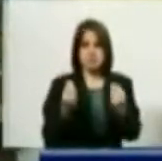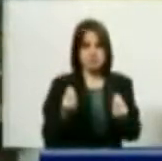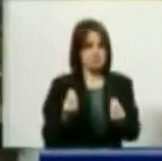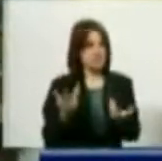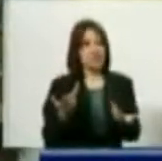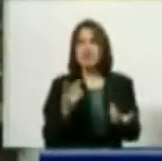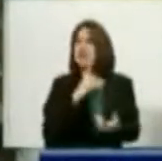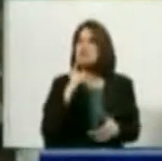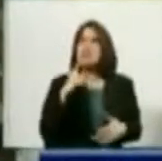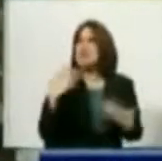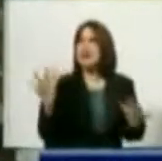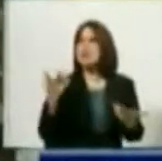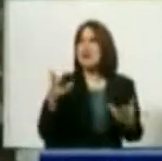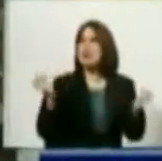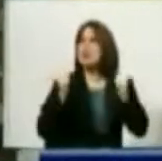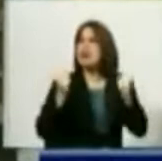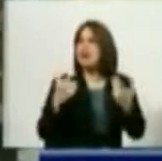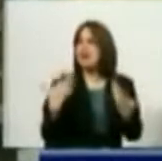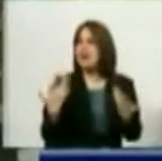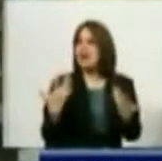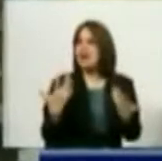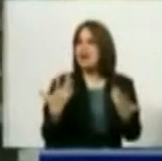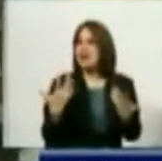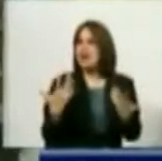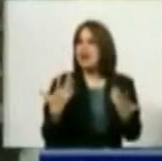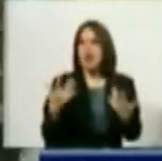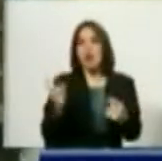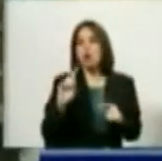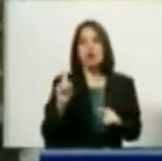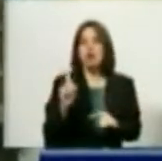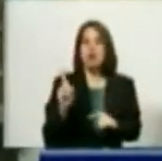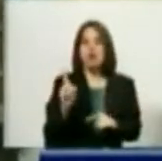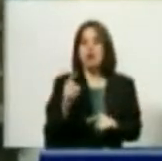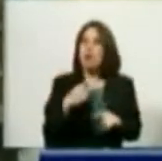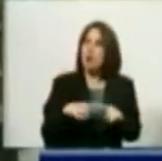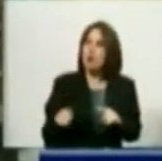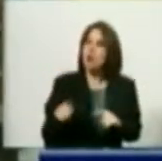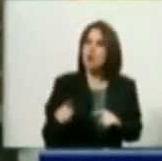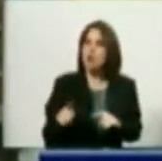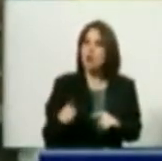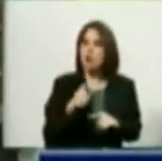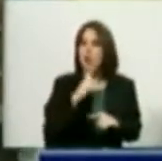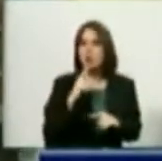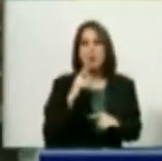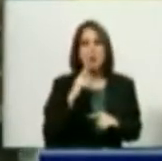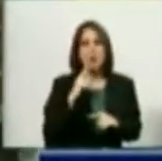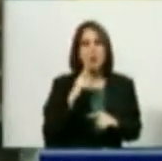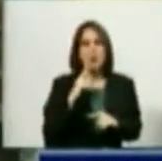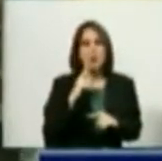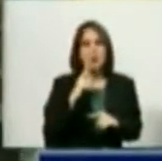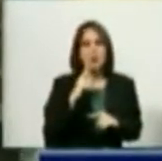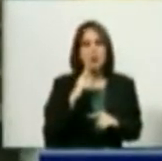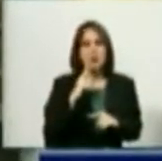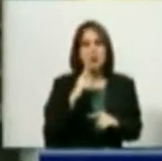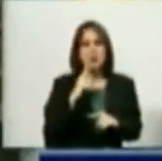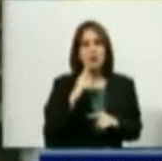cómo se llama este tipo vale que es de Mérida no William Dávila no vale soy igualito Baltazar y